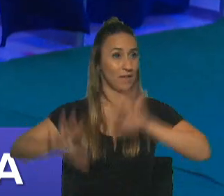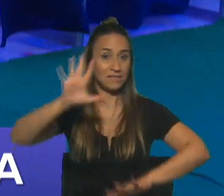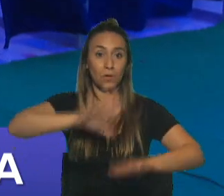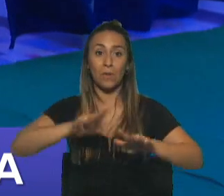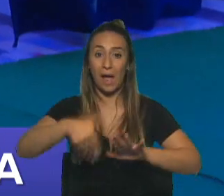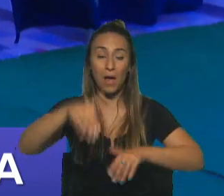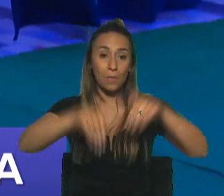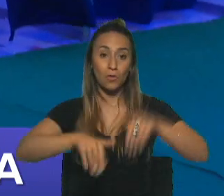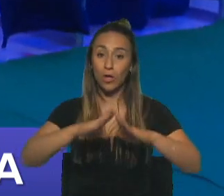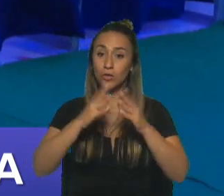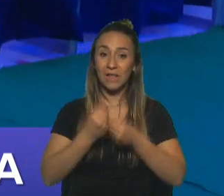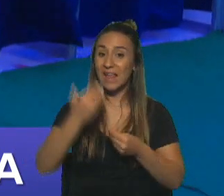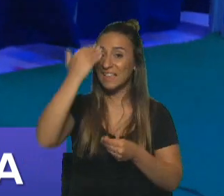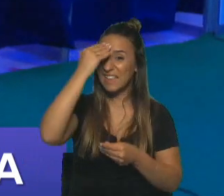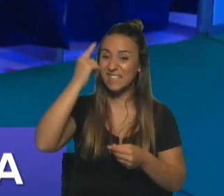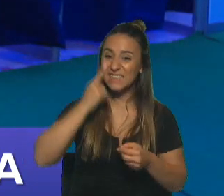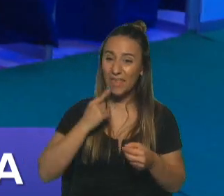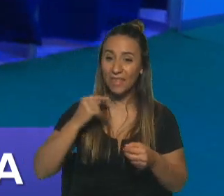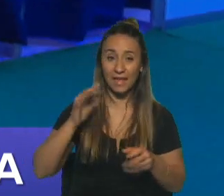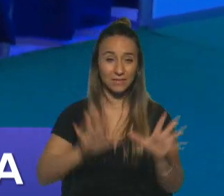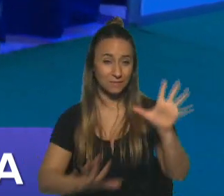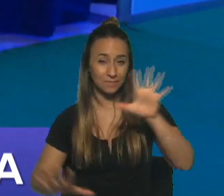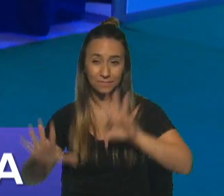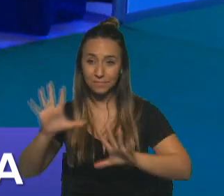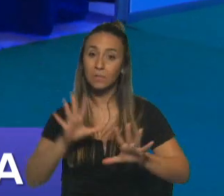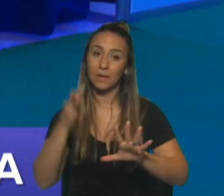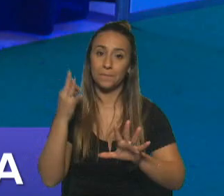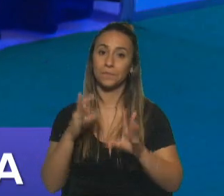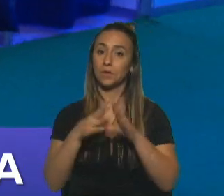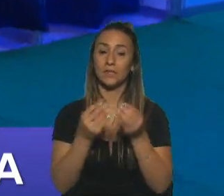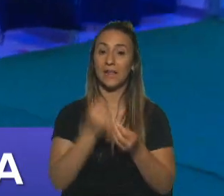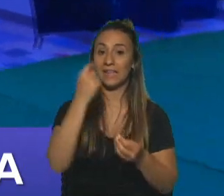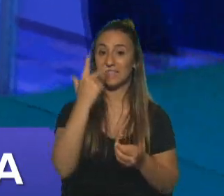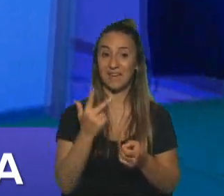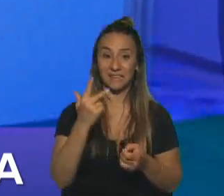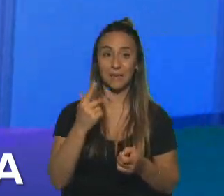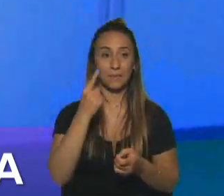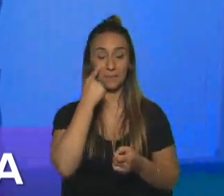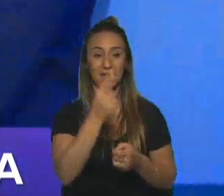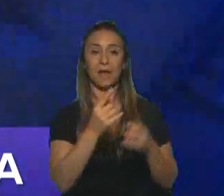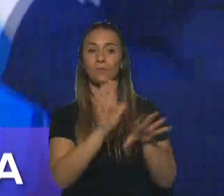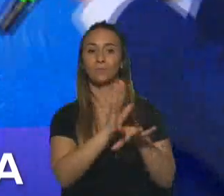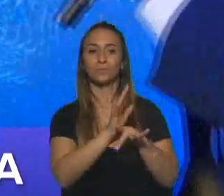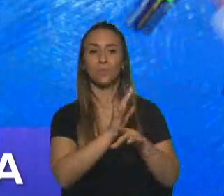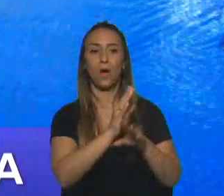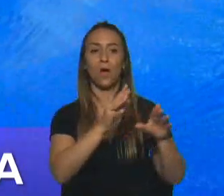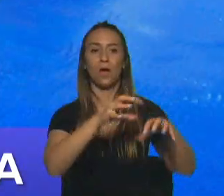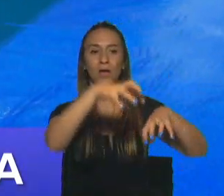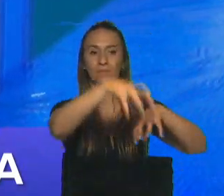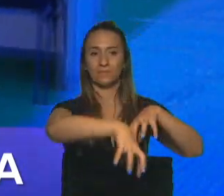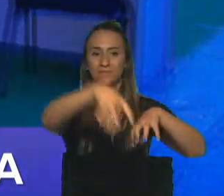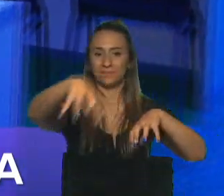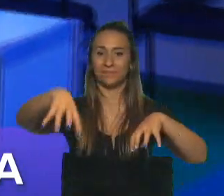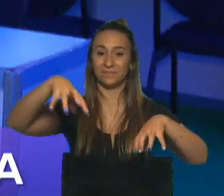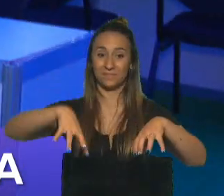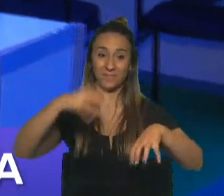organización, 15 días se está instalando, o se están, porque son tres, instalando estas carpas. Vamos a hacer el reconocimiento, me voy a sentar